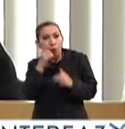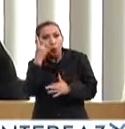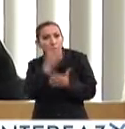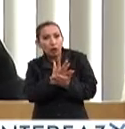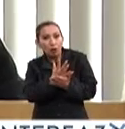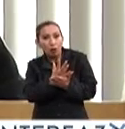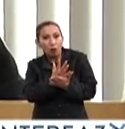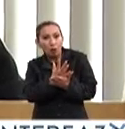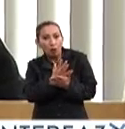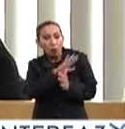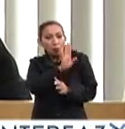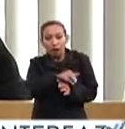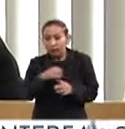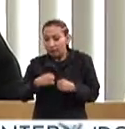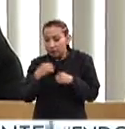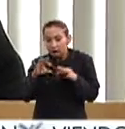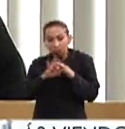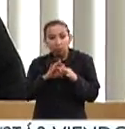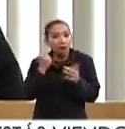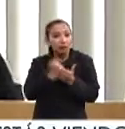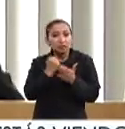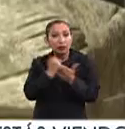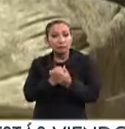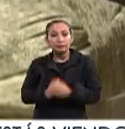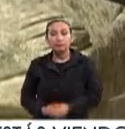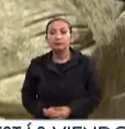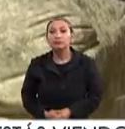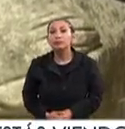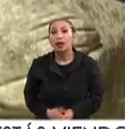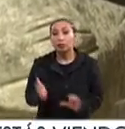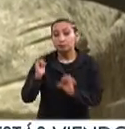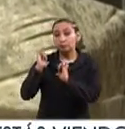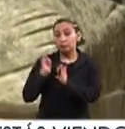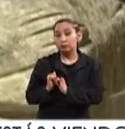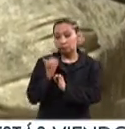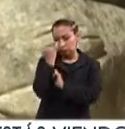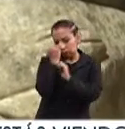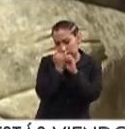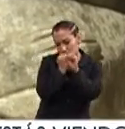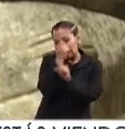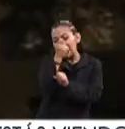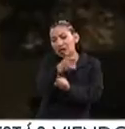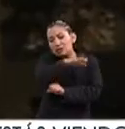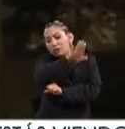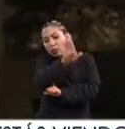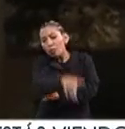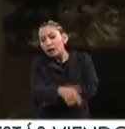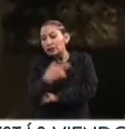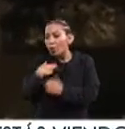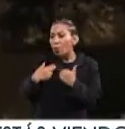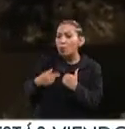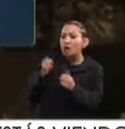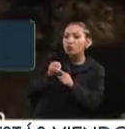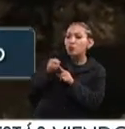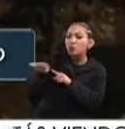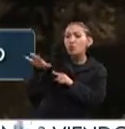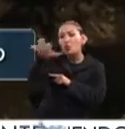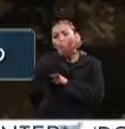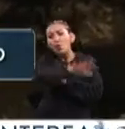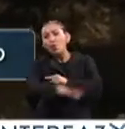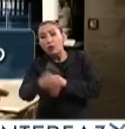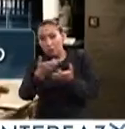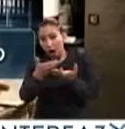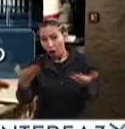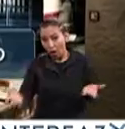¿no? Una conlleva a la otra. La encargada de estudiar el papel de la muerte en la humanidad y en las sociedades